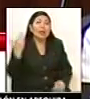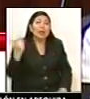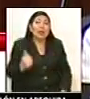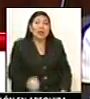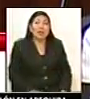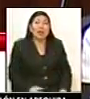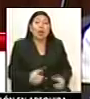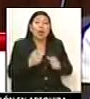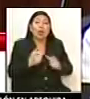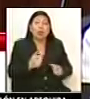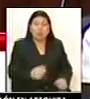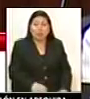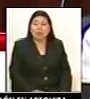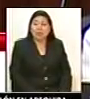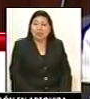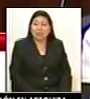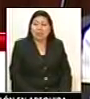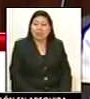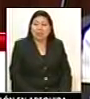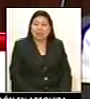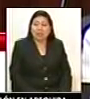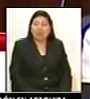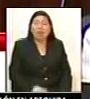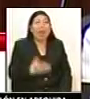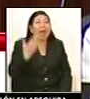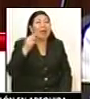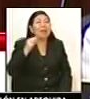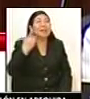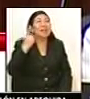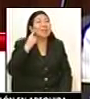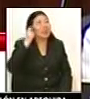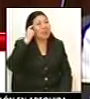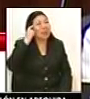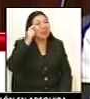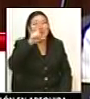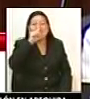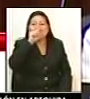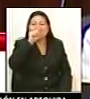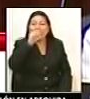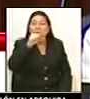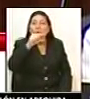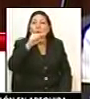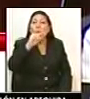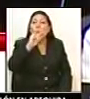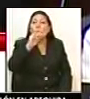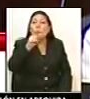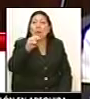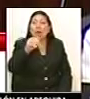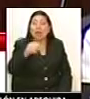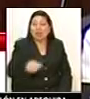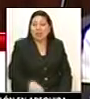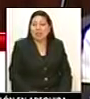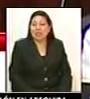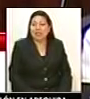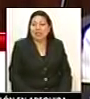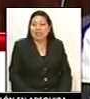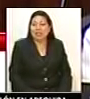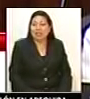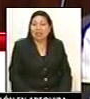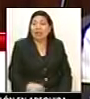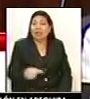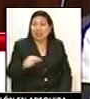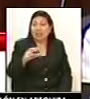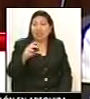famoso contrato Dreyfus, la riqueza del guano de aquella época. Se le entregaba en concesión el guano a la casa